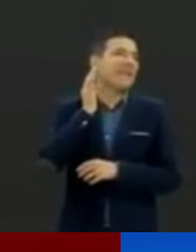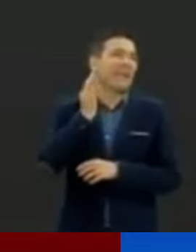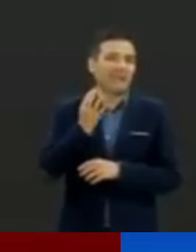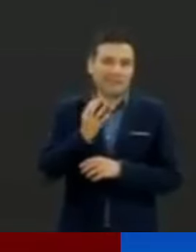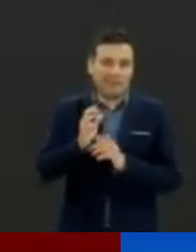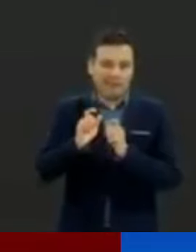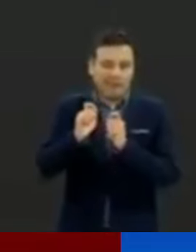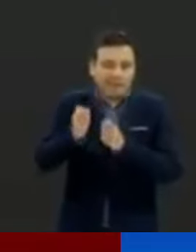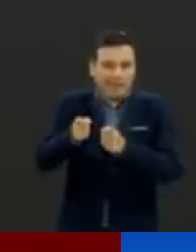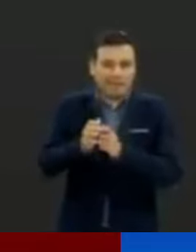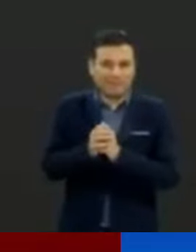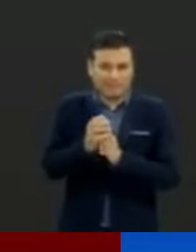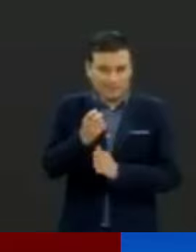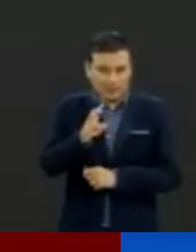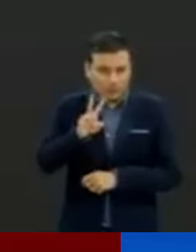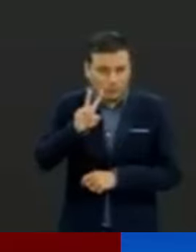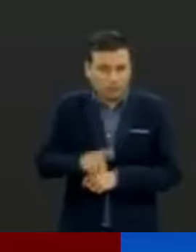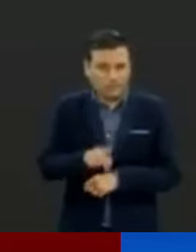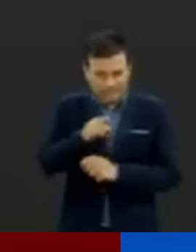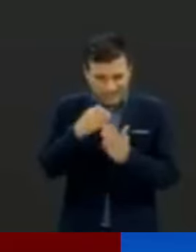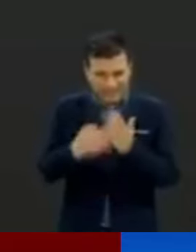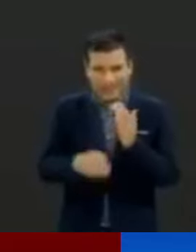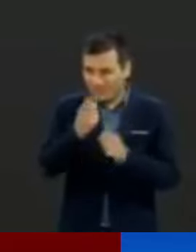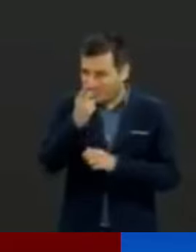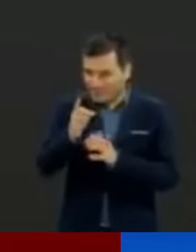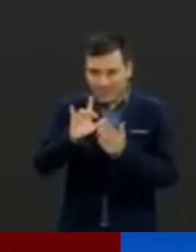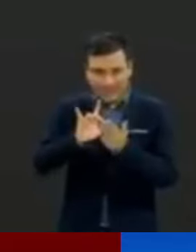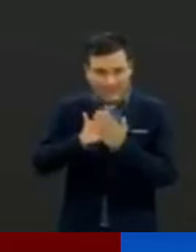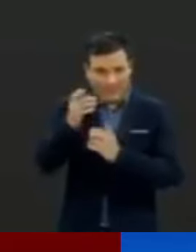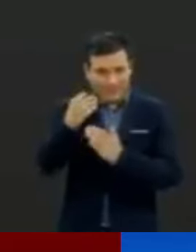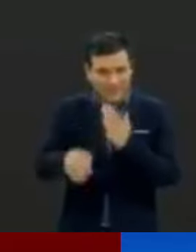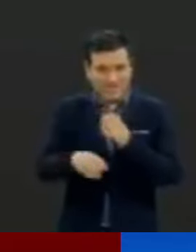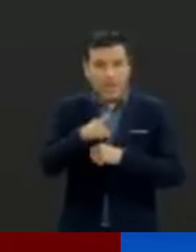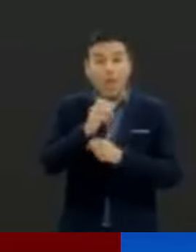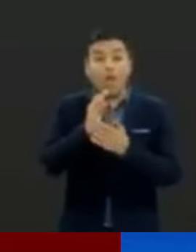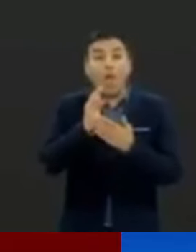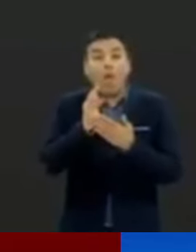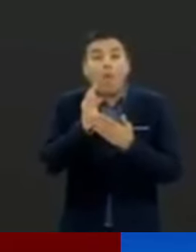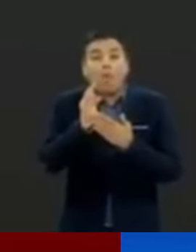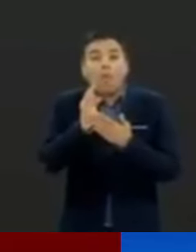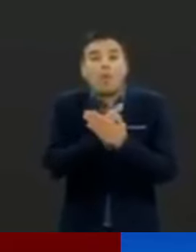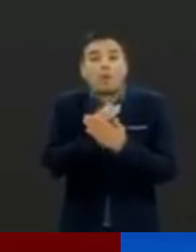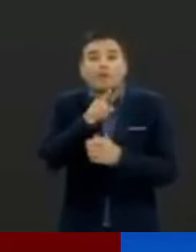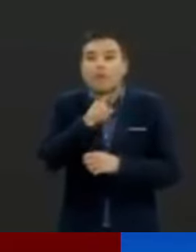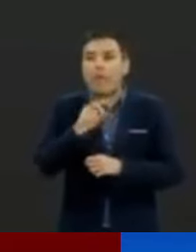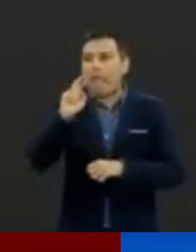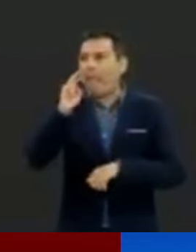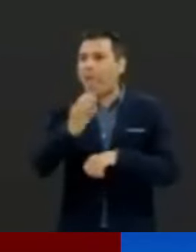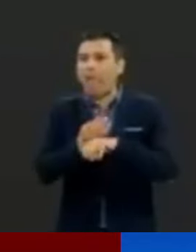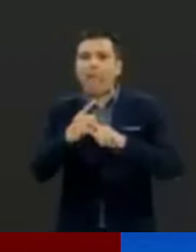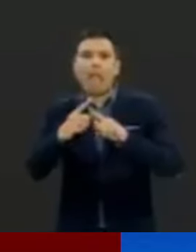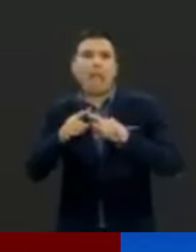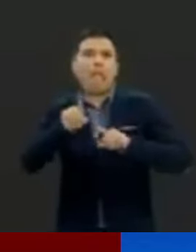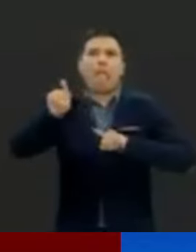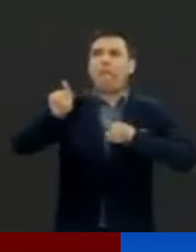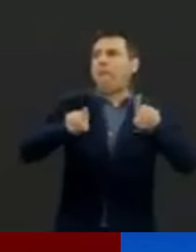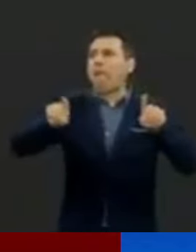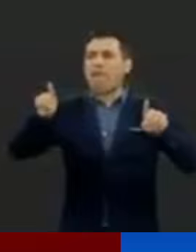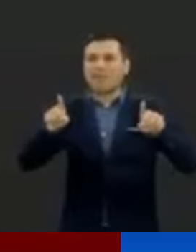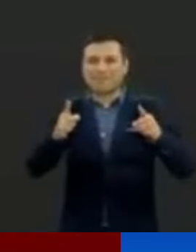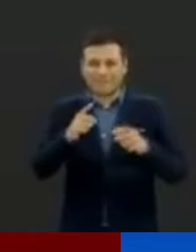Esa es la realidad, y no sean malagradecidos. Morena, en lugar de estar buscando responsabilidad en los